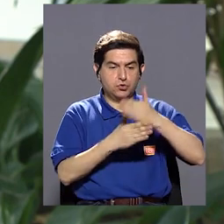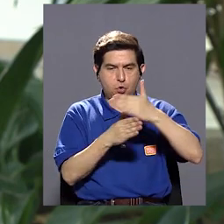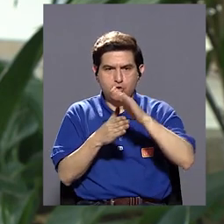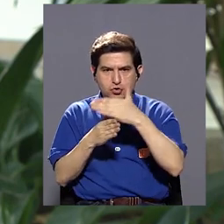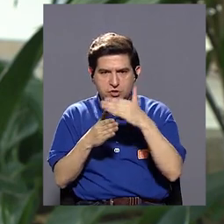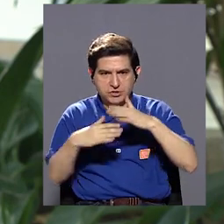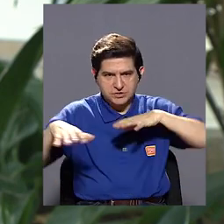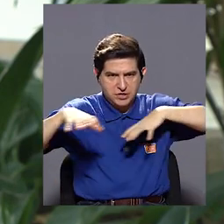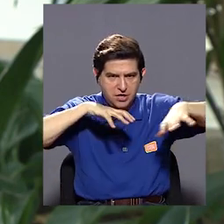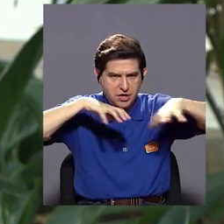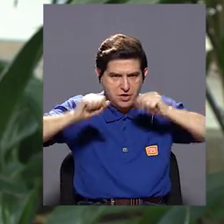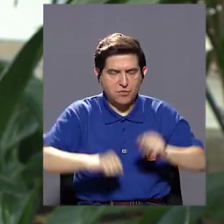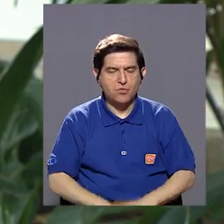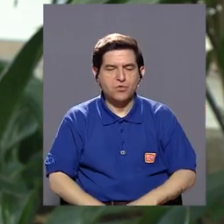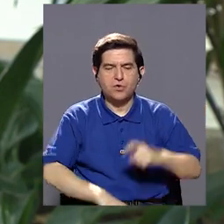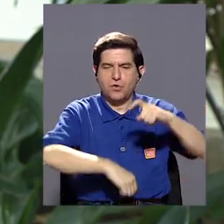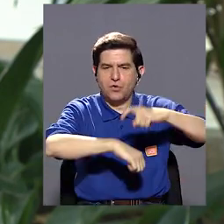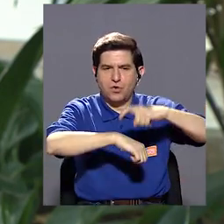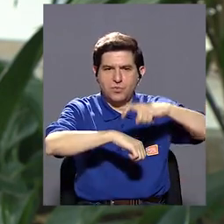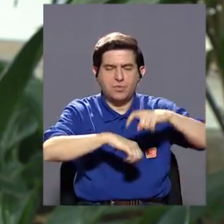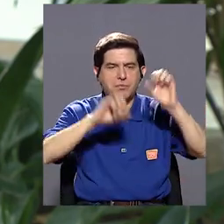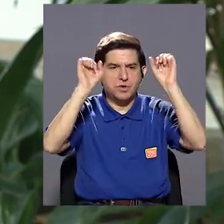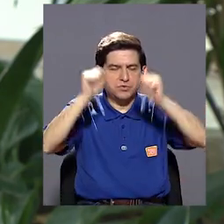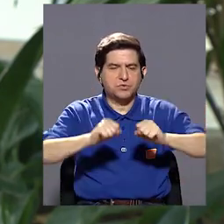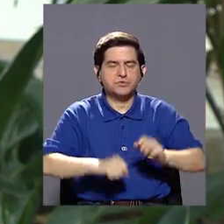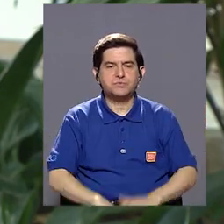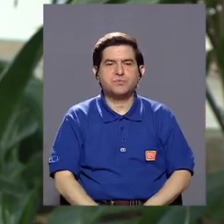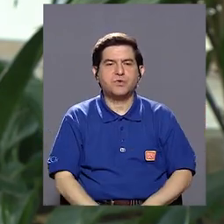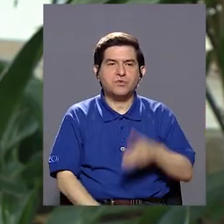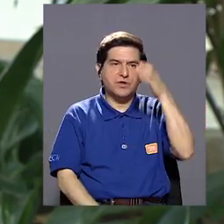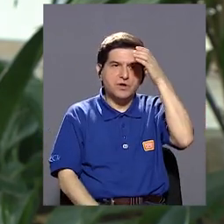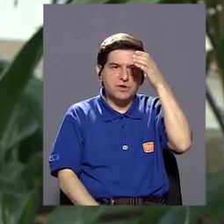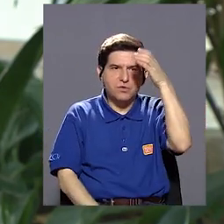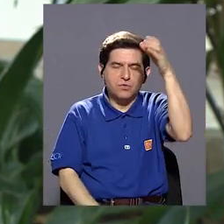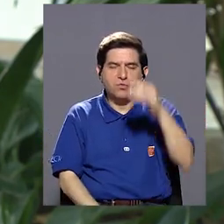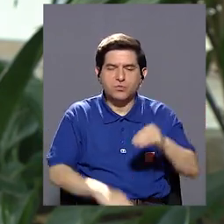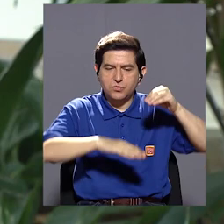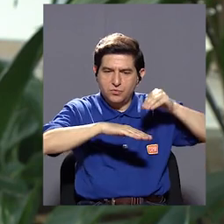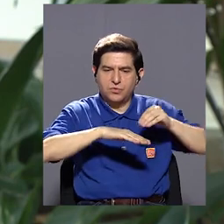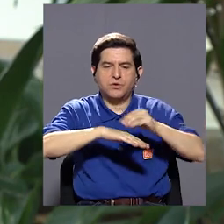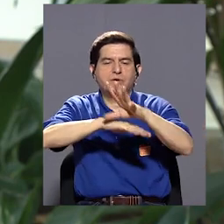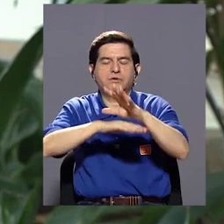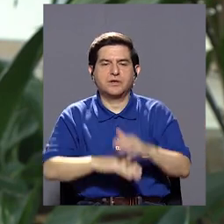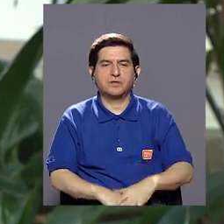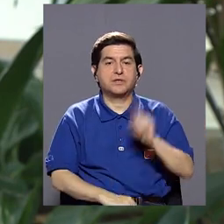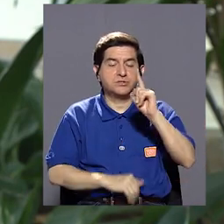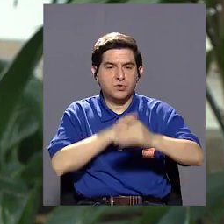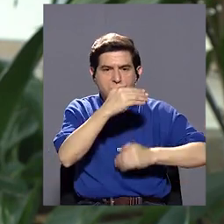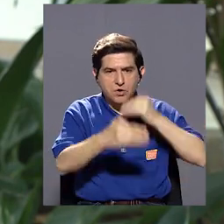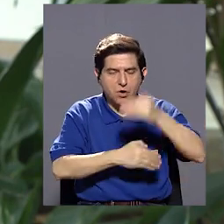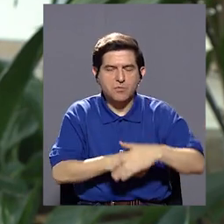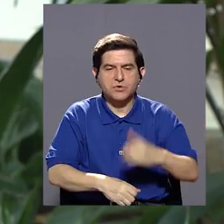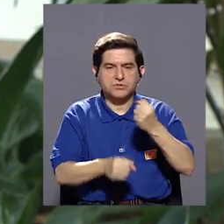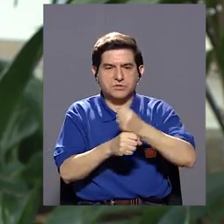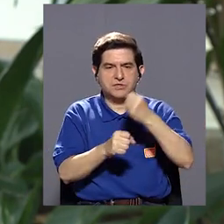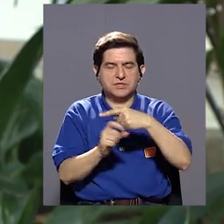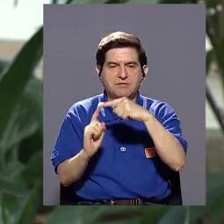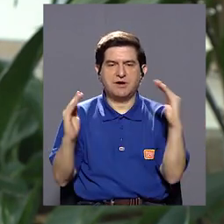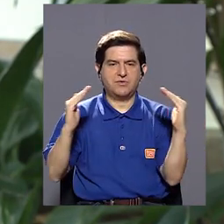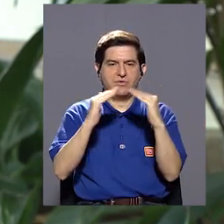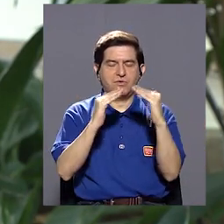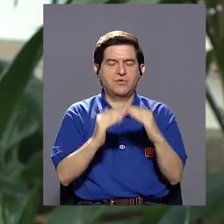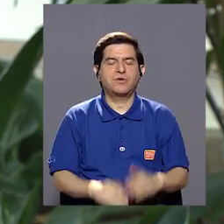distribuyo esas actividades y esos momentos para que la cultura realmente se oriente hacia un proceso de teletrabajo